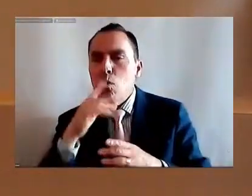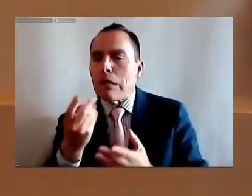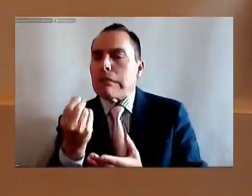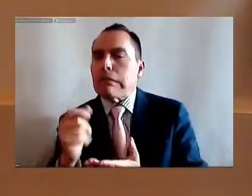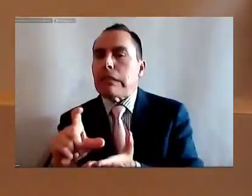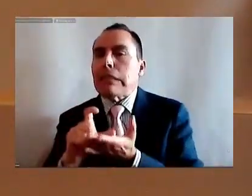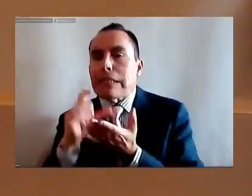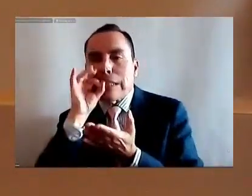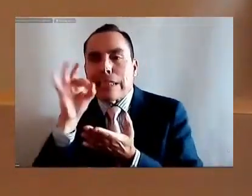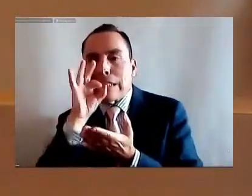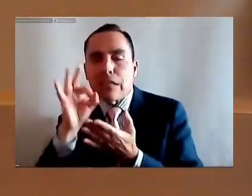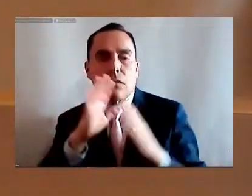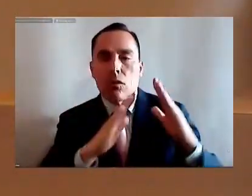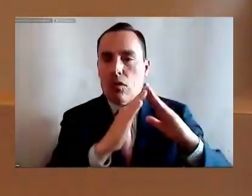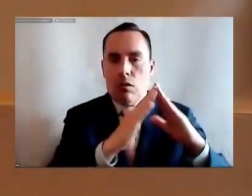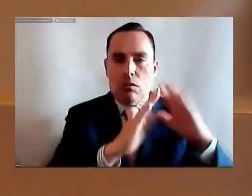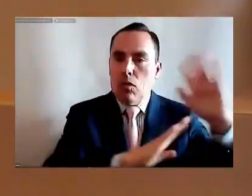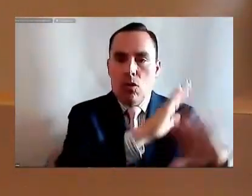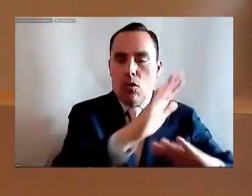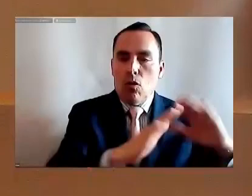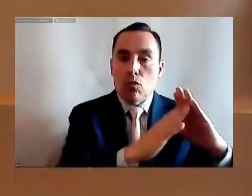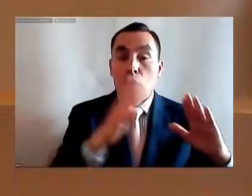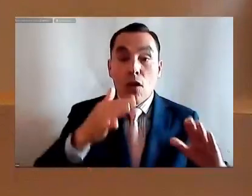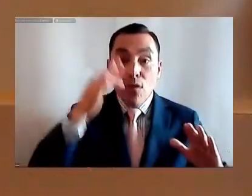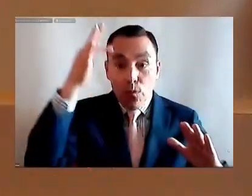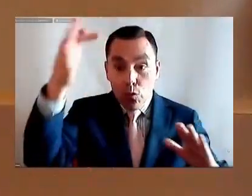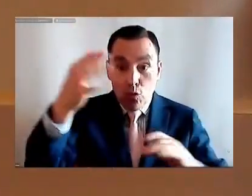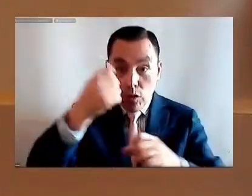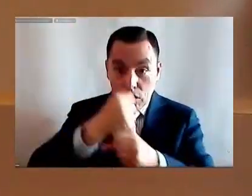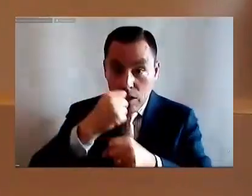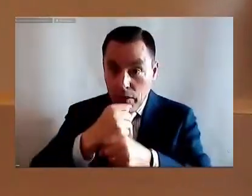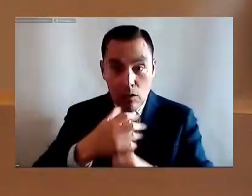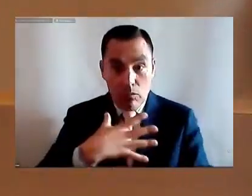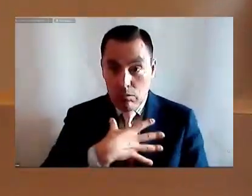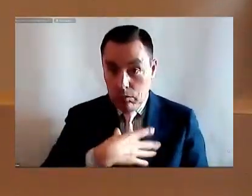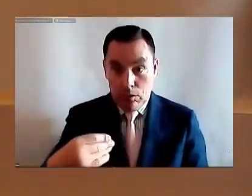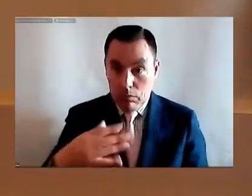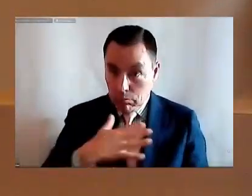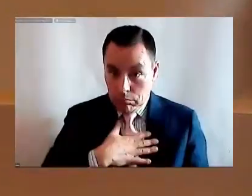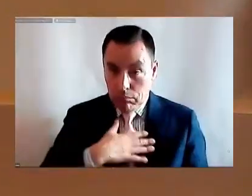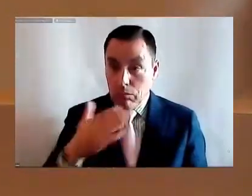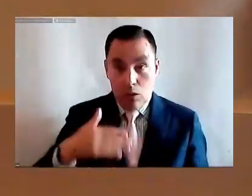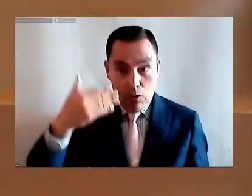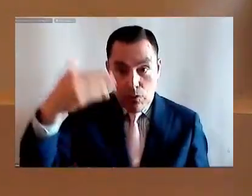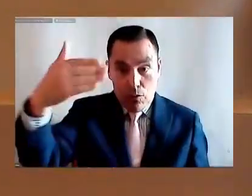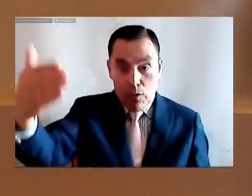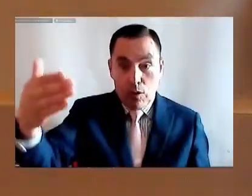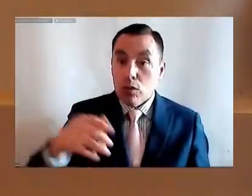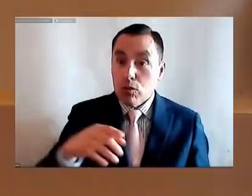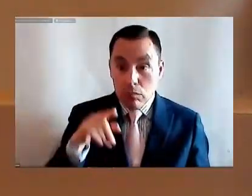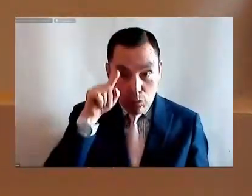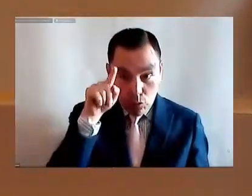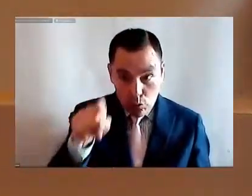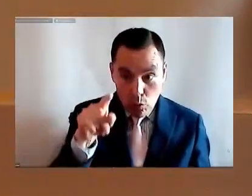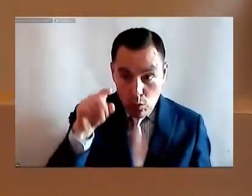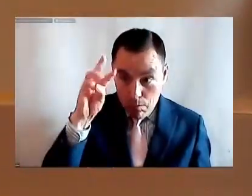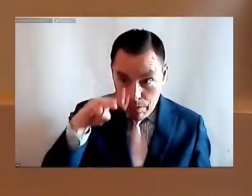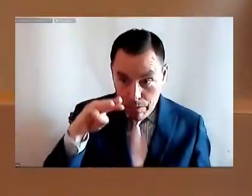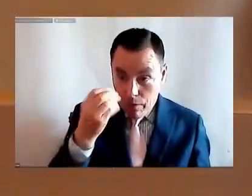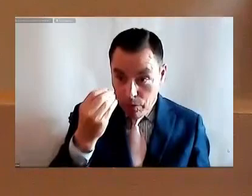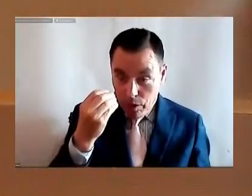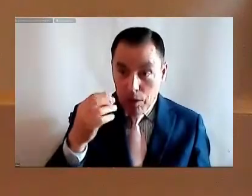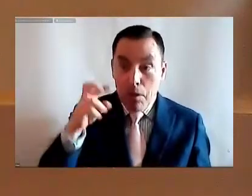sea, todos los futuros trabajadores van a ser nuestros hijos. Así que si usted es buena mamá y es buen papá, está creando un